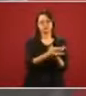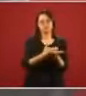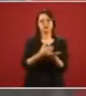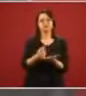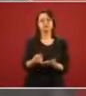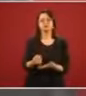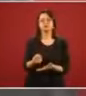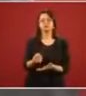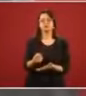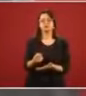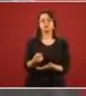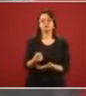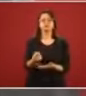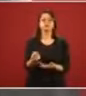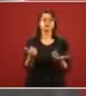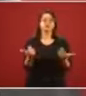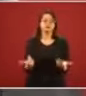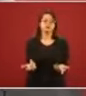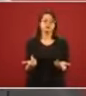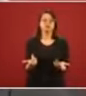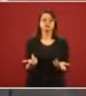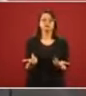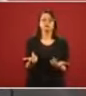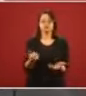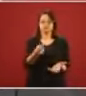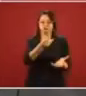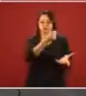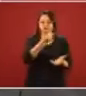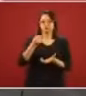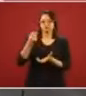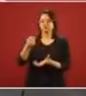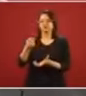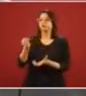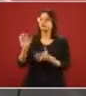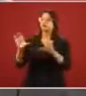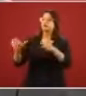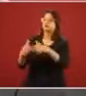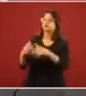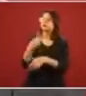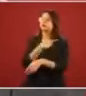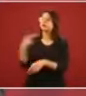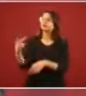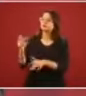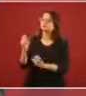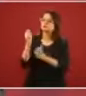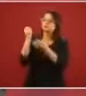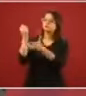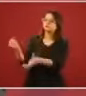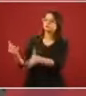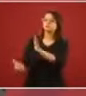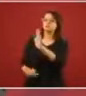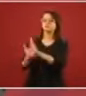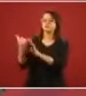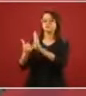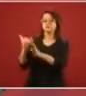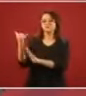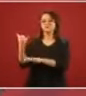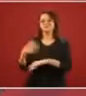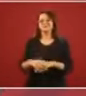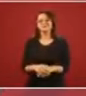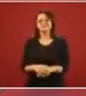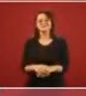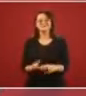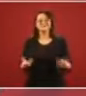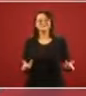y al mismo tiempo en obras en comunidades pobres. Esto no les gusta a los